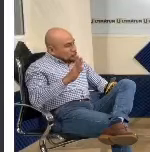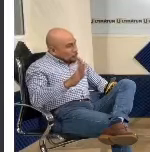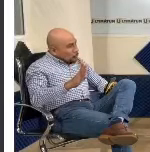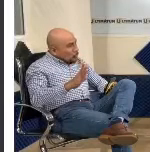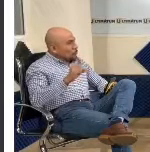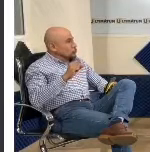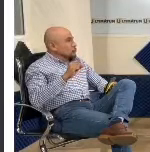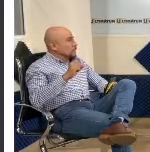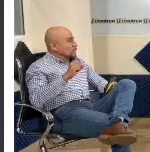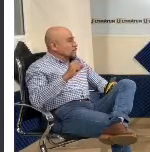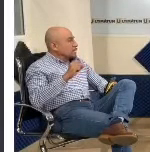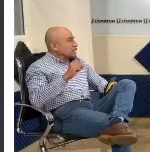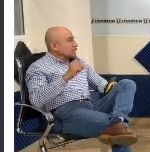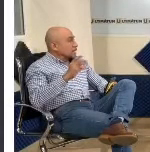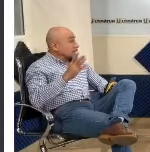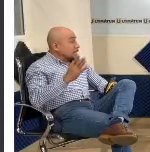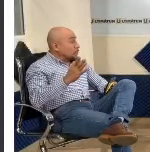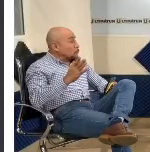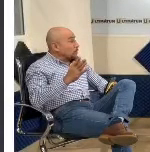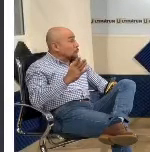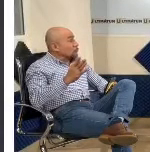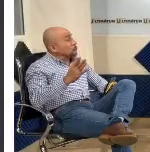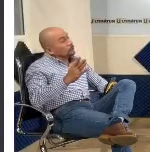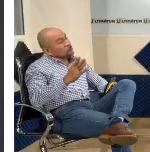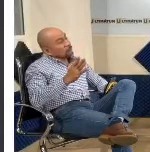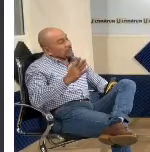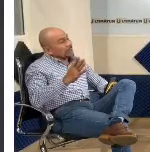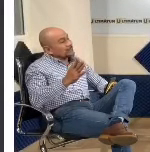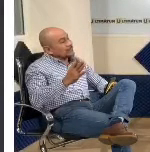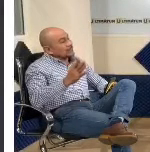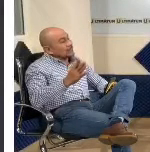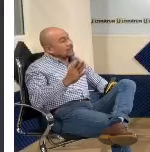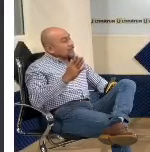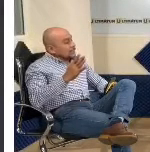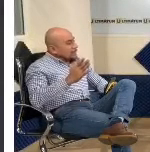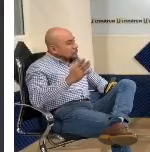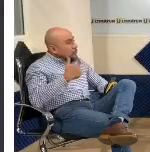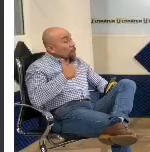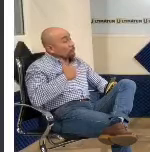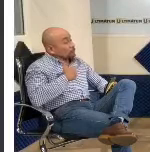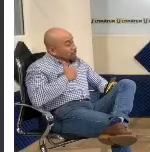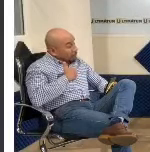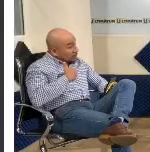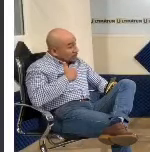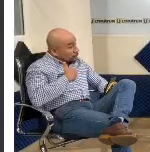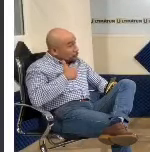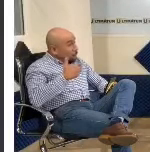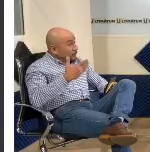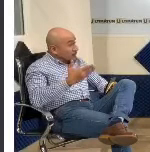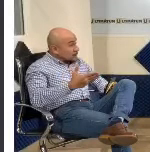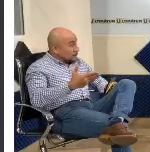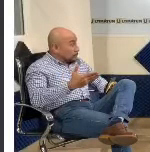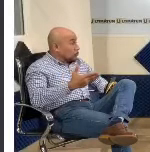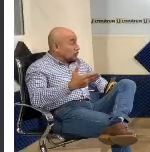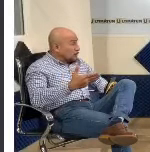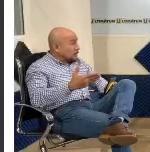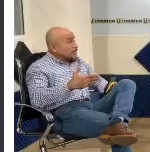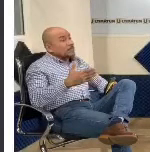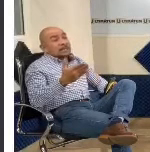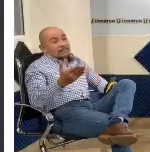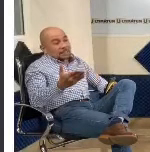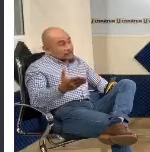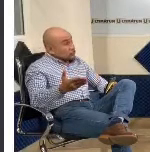los protocolos de que diga el gobierno federal y estatal en caso de que un familiar nuestro fallezca por